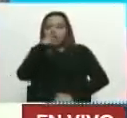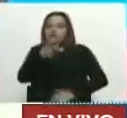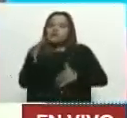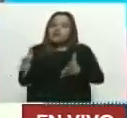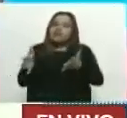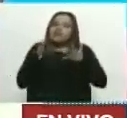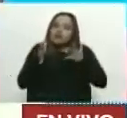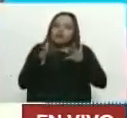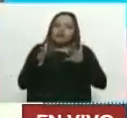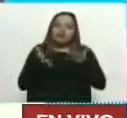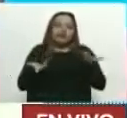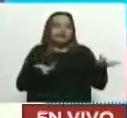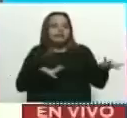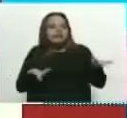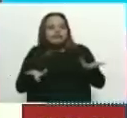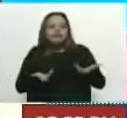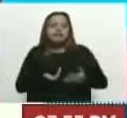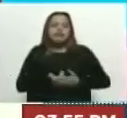victoria